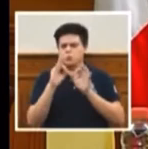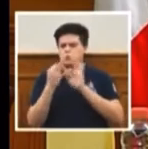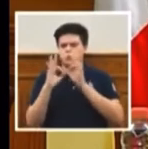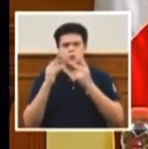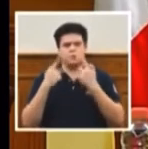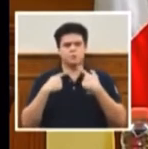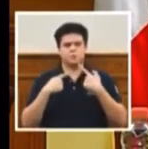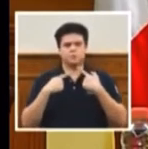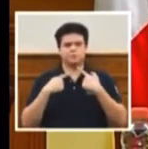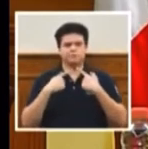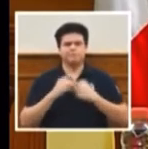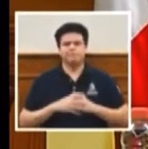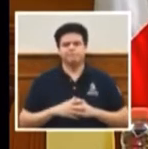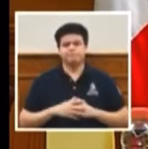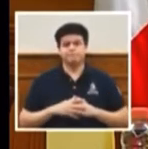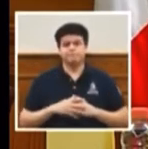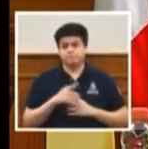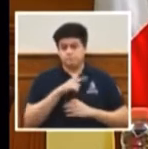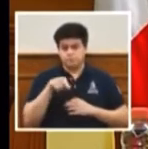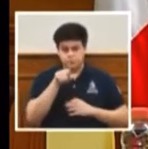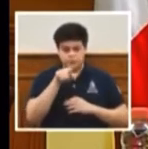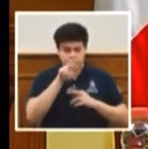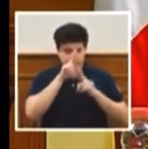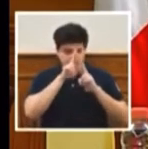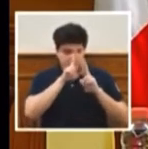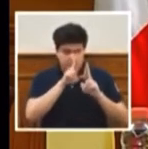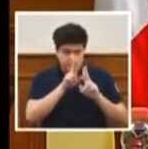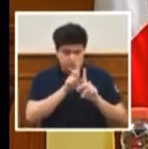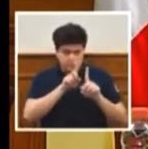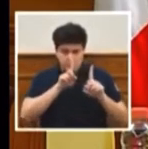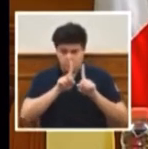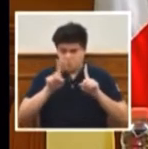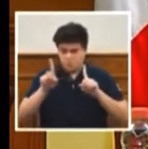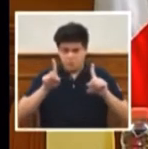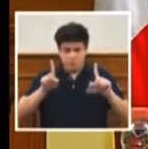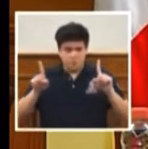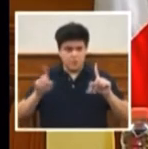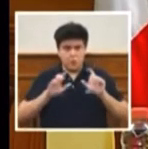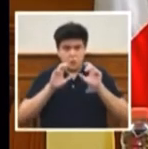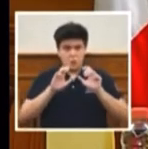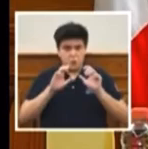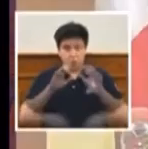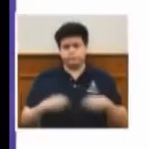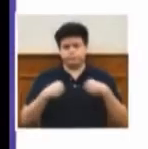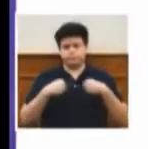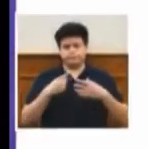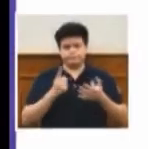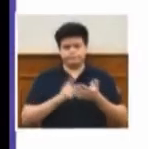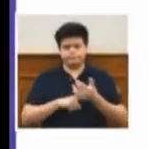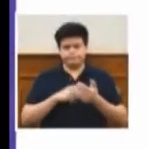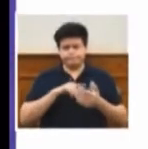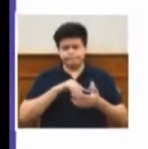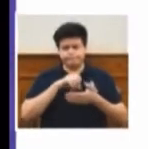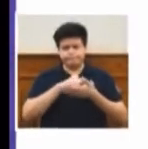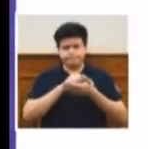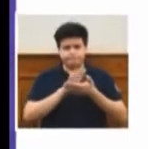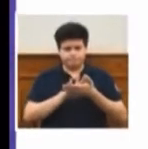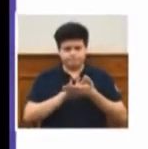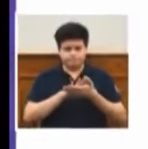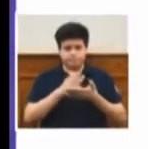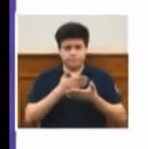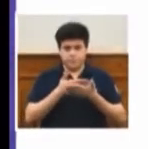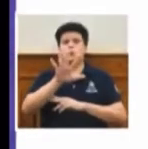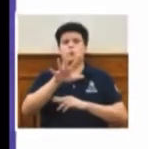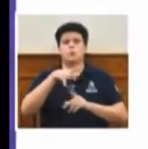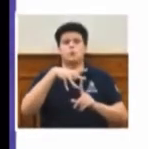personas guarden la sana distancia cuídense la vida no retoña este jueves el reporte de